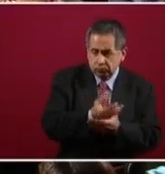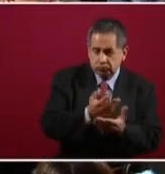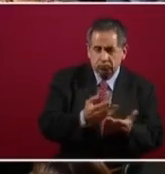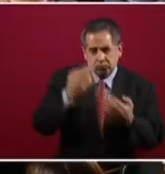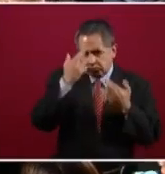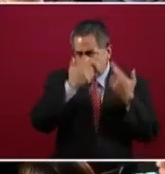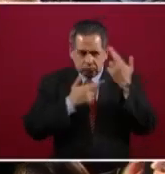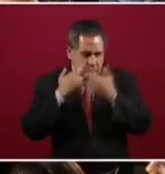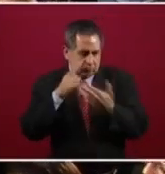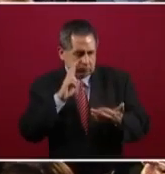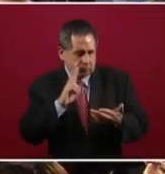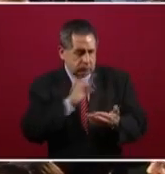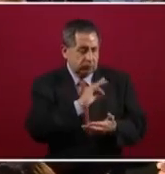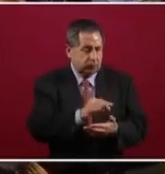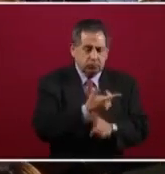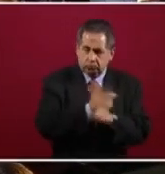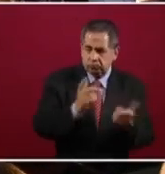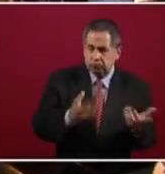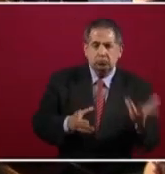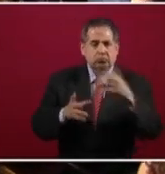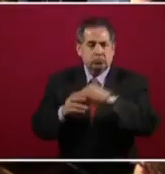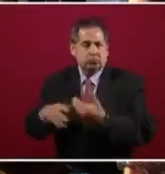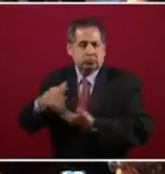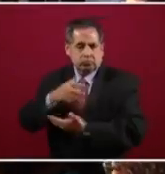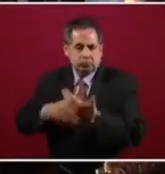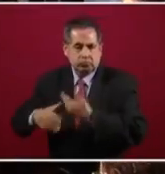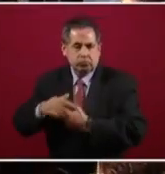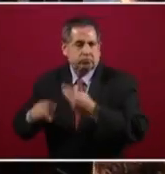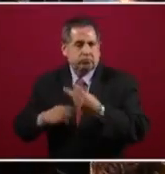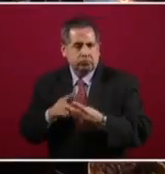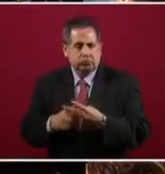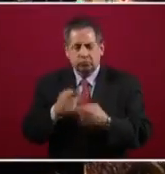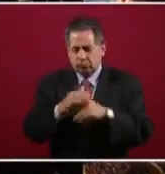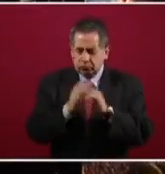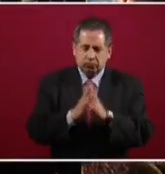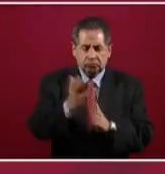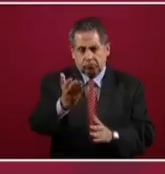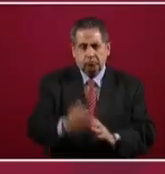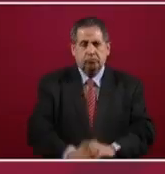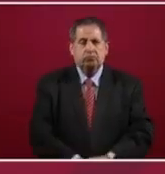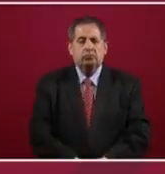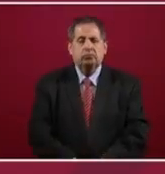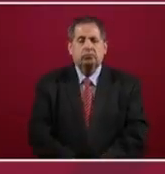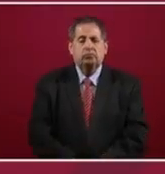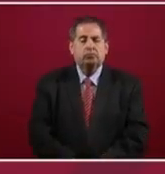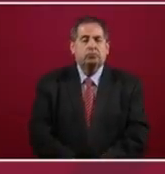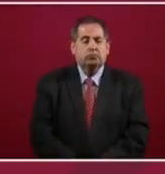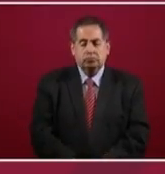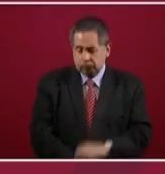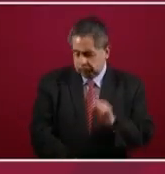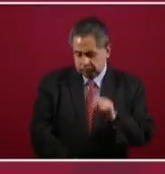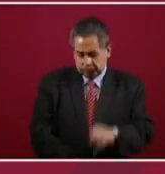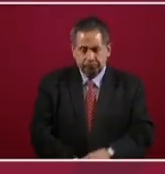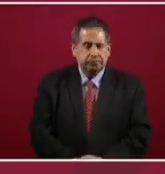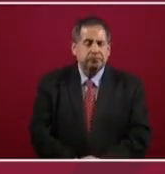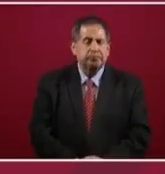casos para que se puedan reinsertar a la vida pública? Y ahorita le hago la segunda pregunta, por favor. Sí, y